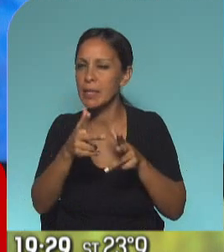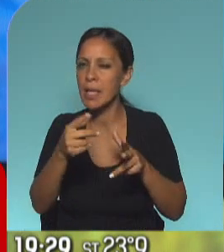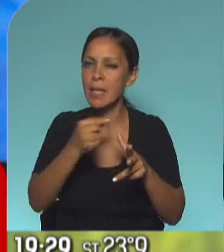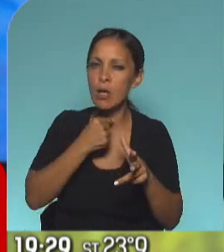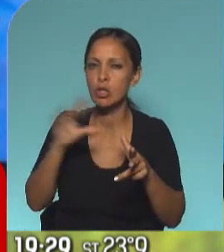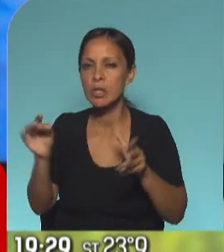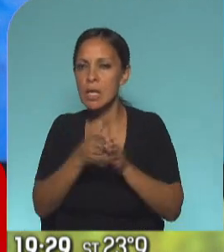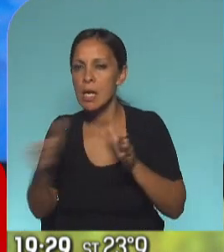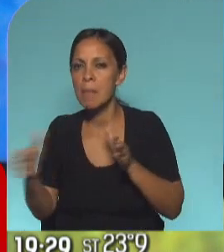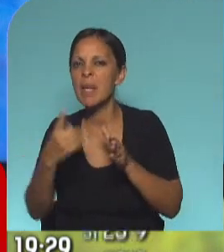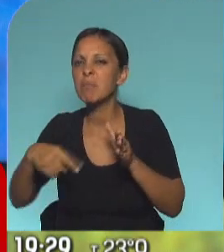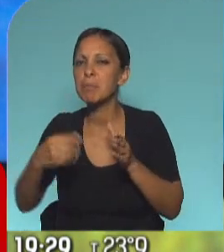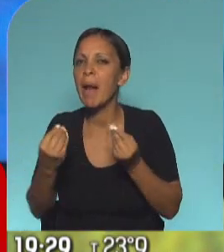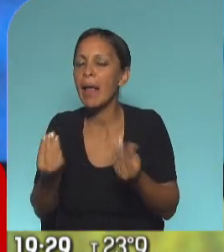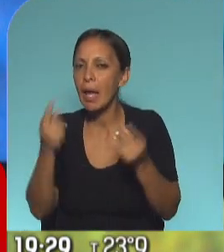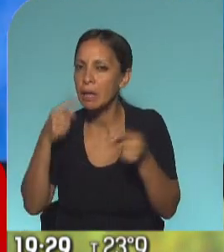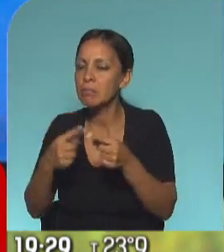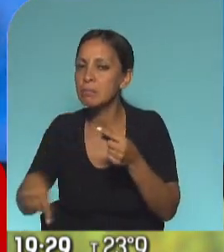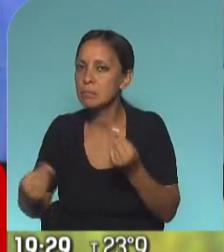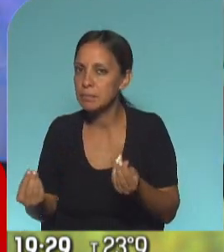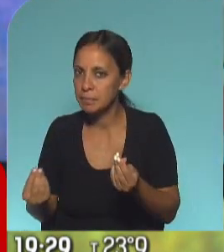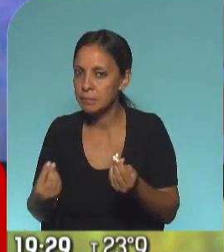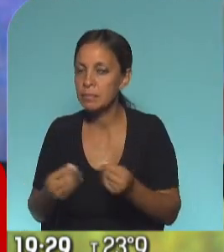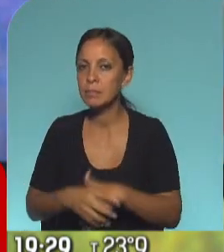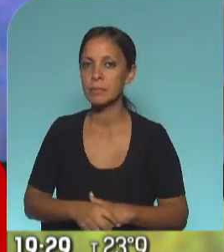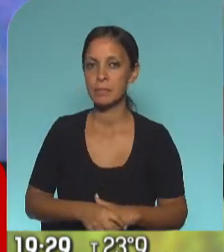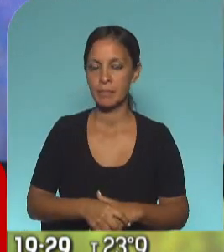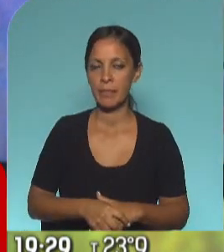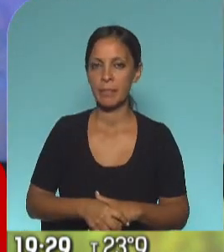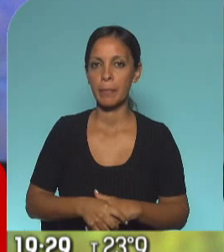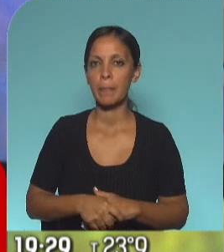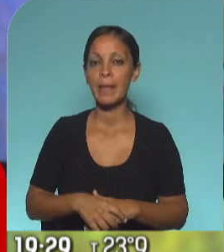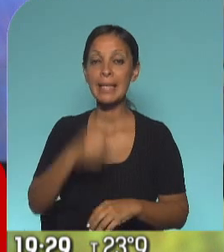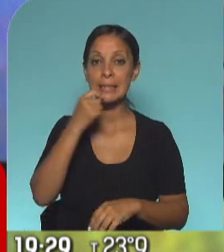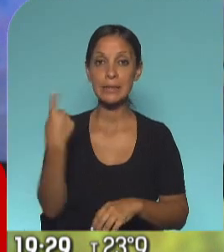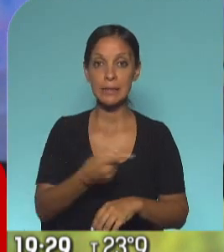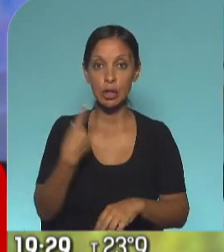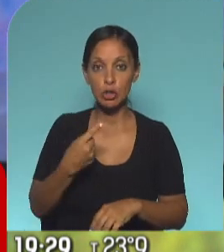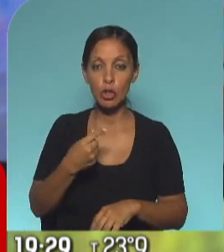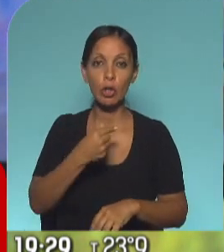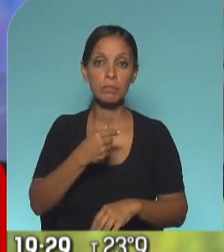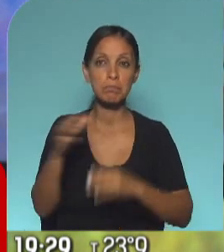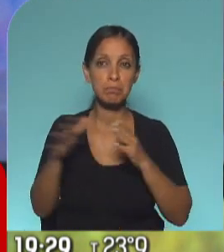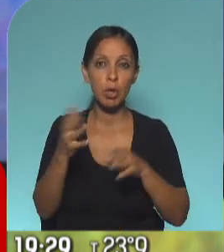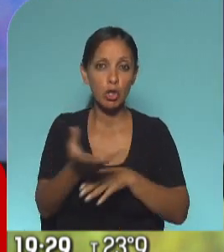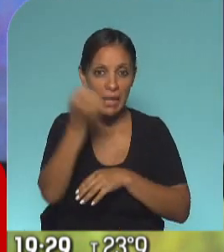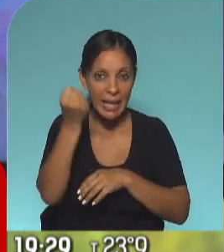¿para qué especialmente? Miren, si nosotros logramos tener hacia mediados de